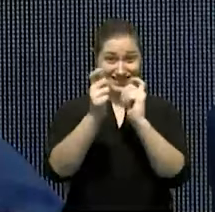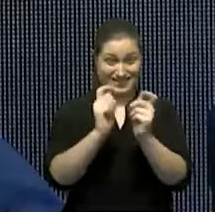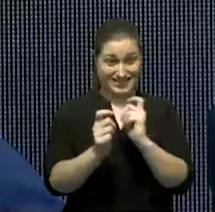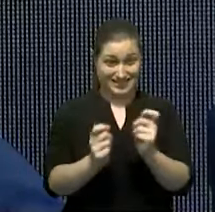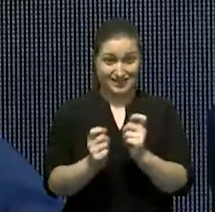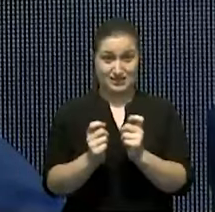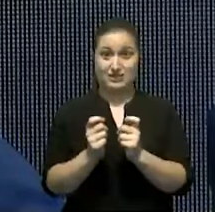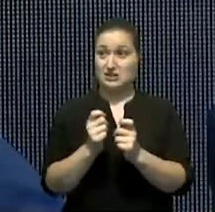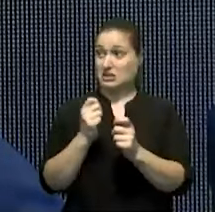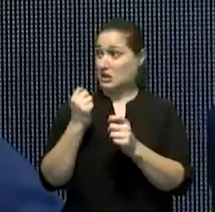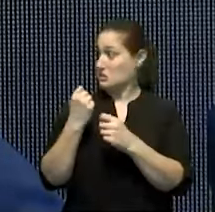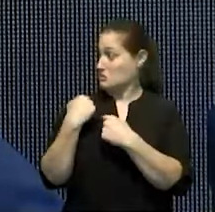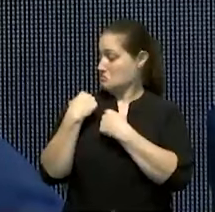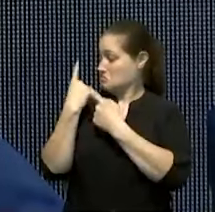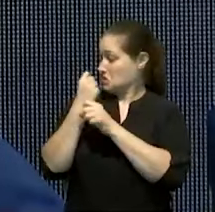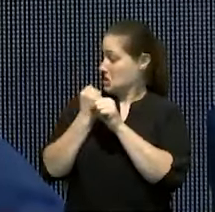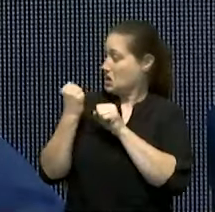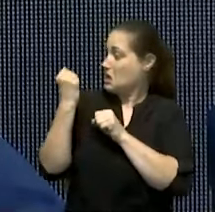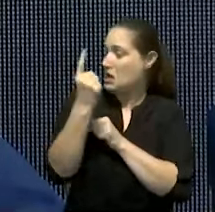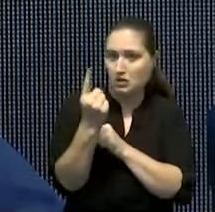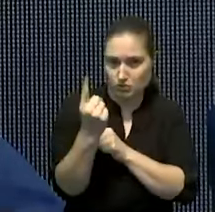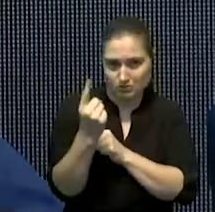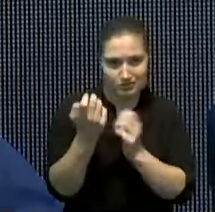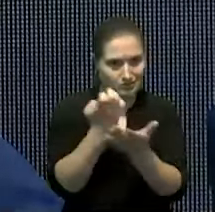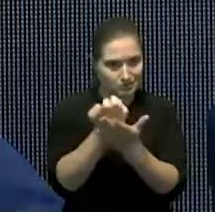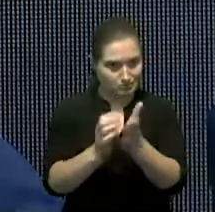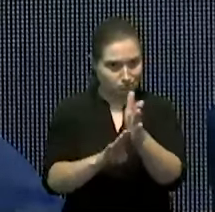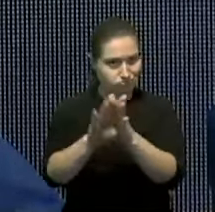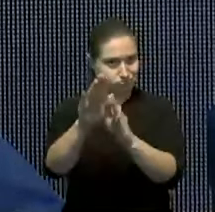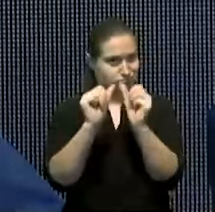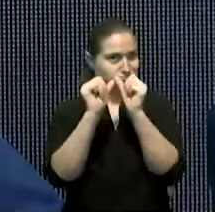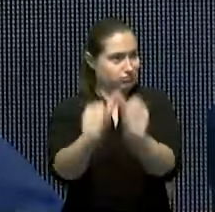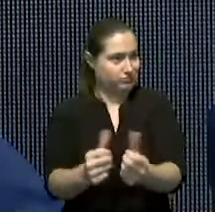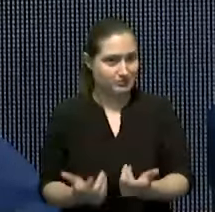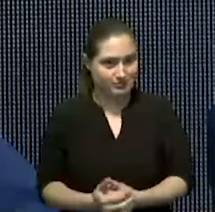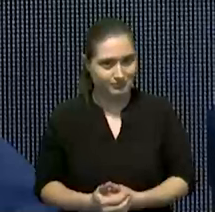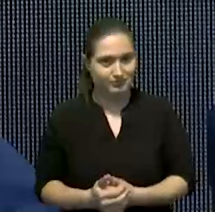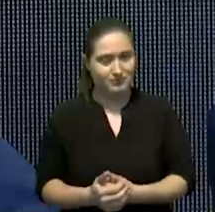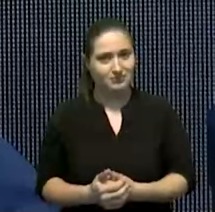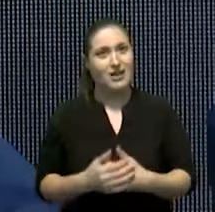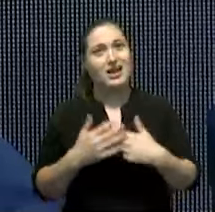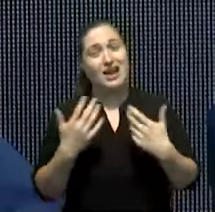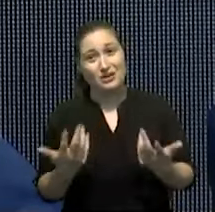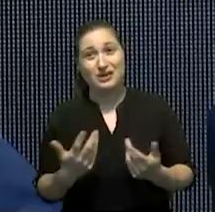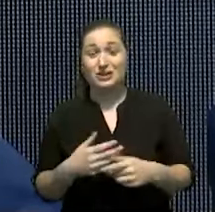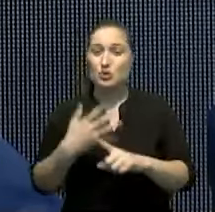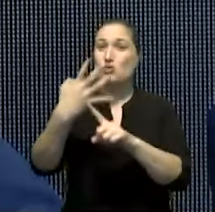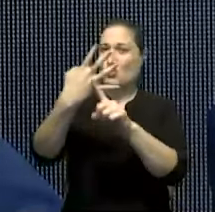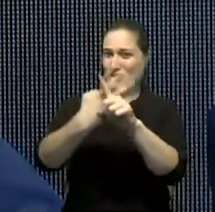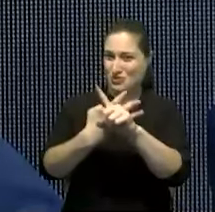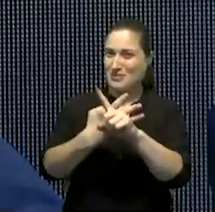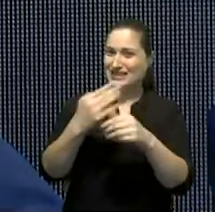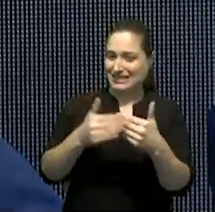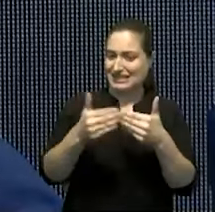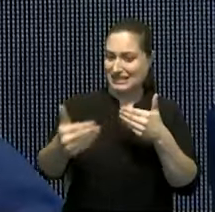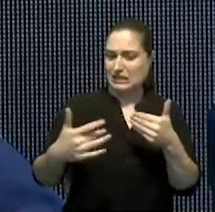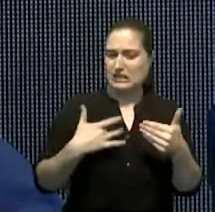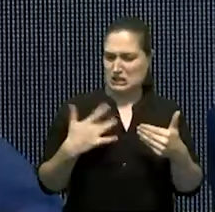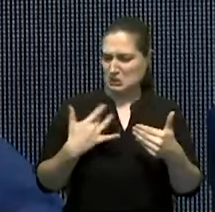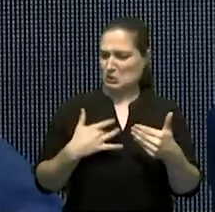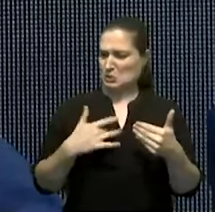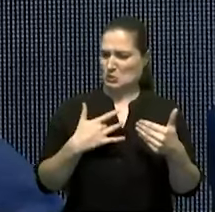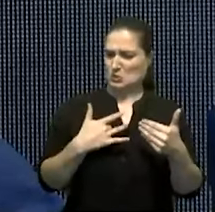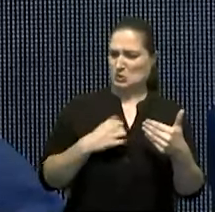la economía siguió creciendo que se resiente un poquito en el primer trimestre sí es natural